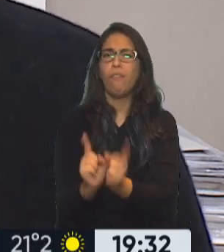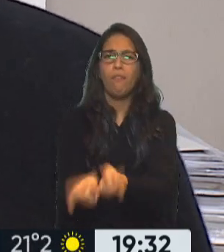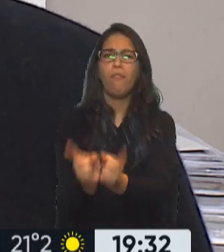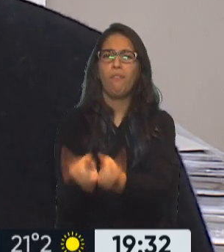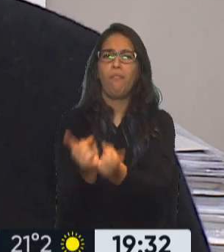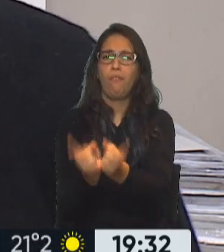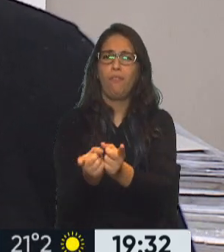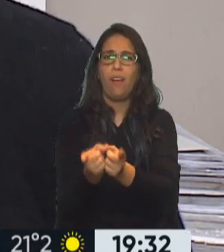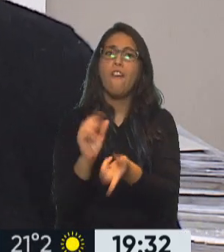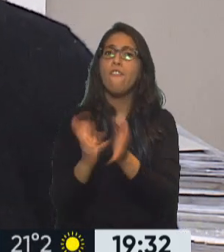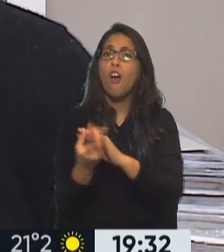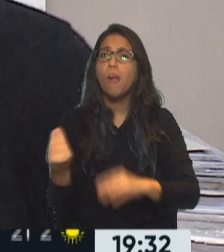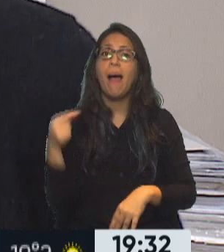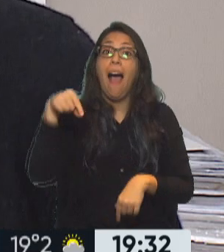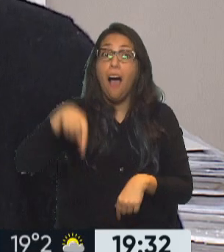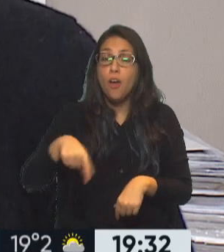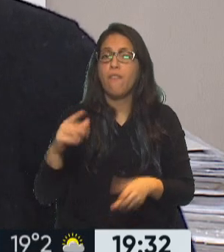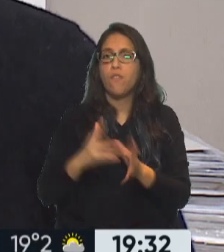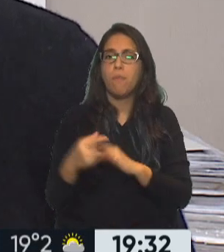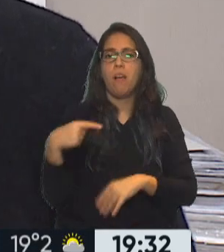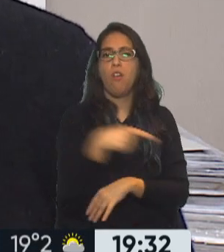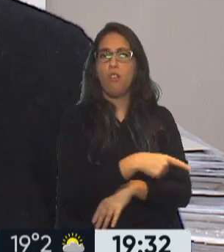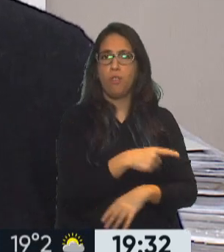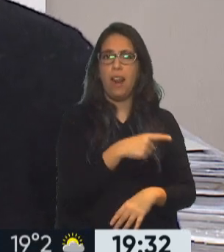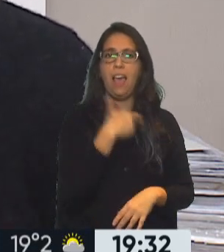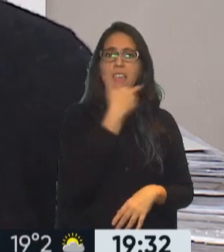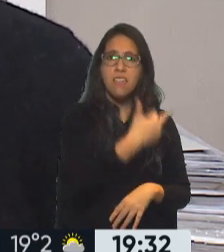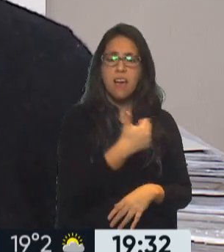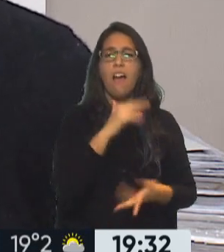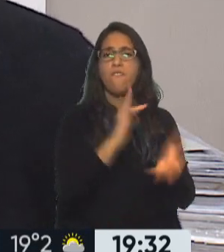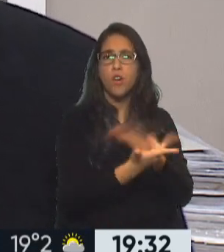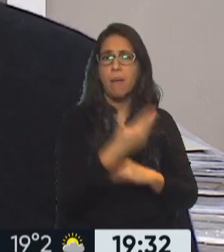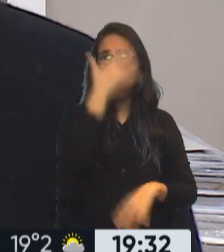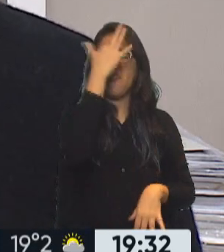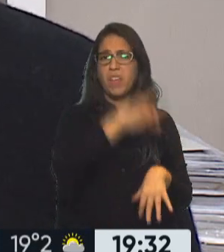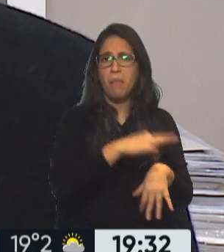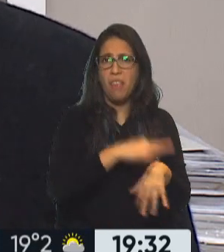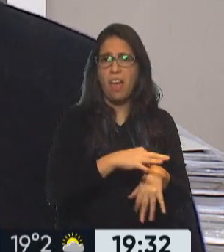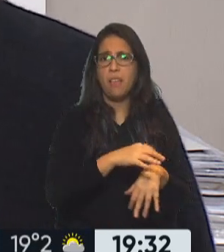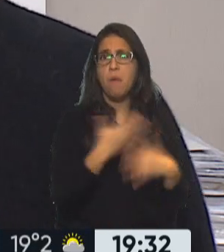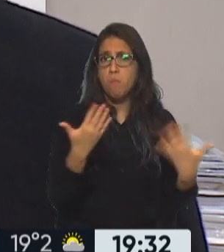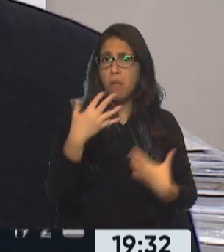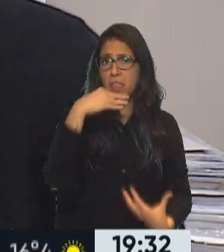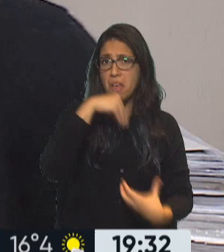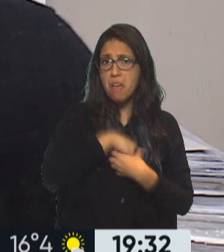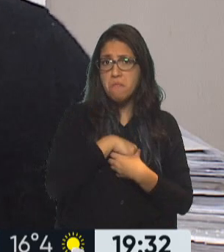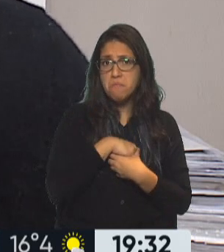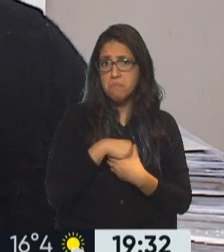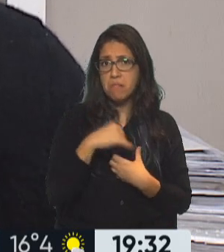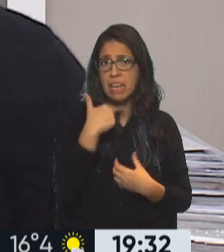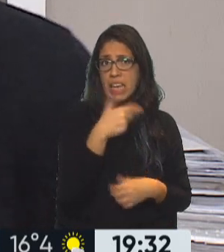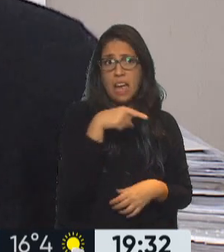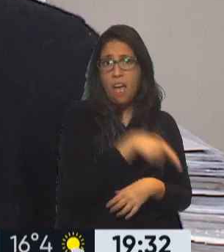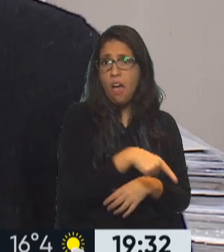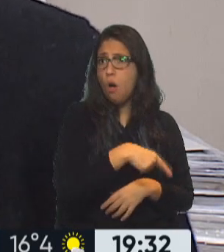ocasión a través de su hija y lo peor todo a través de una enfermedad no solamente que puede padecer una persona como la hija de